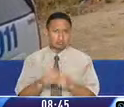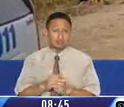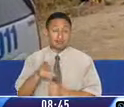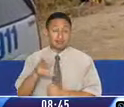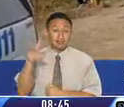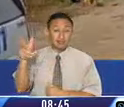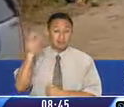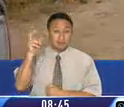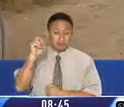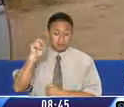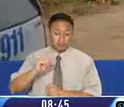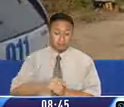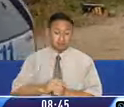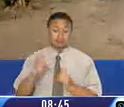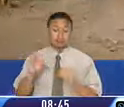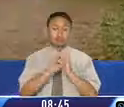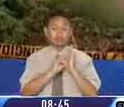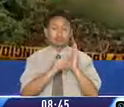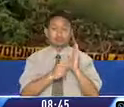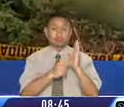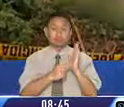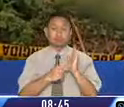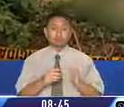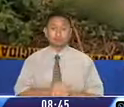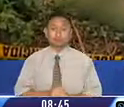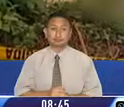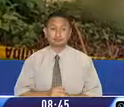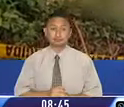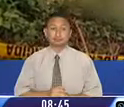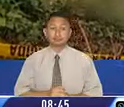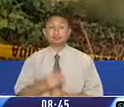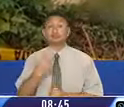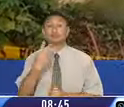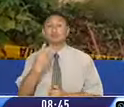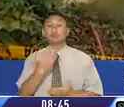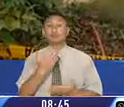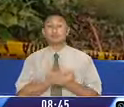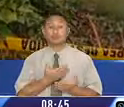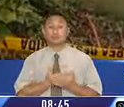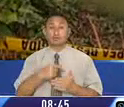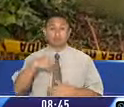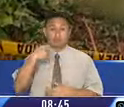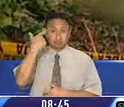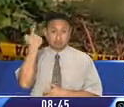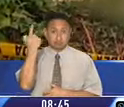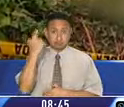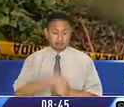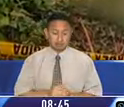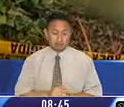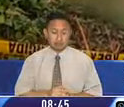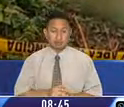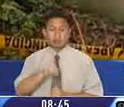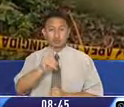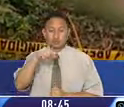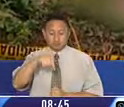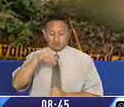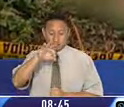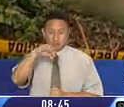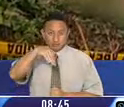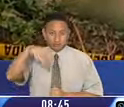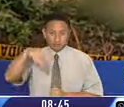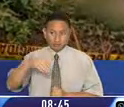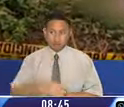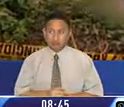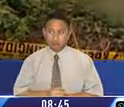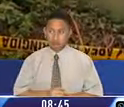y subido a redes sociales. Hemos ubicado 2 indicios balísticos, una vaina percutida calibre 9 milímetros y